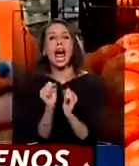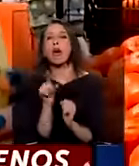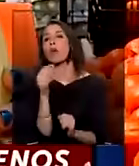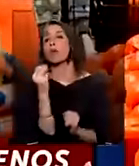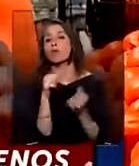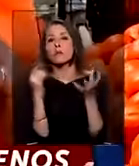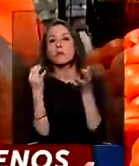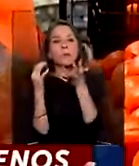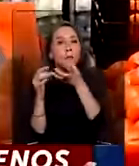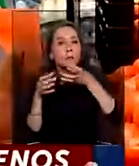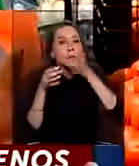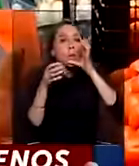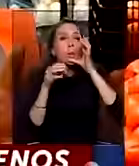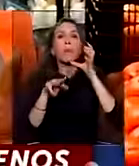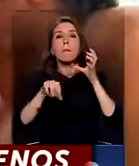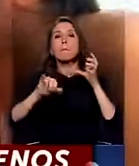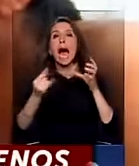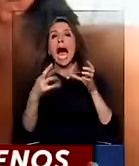un manjar.